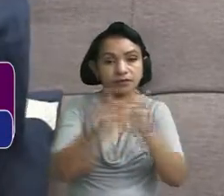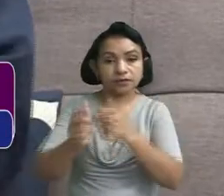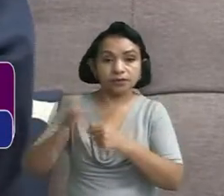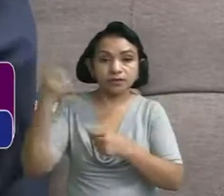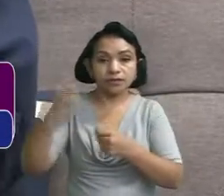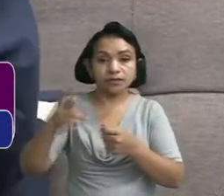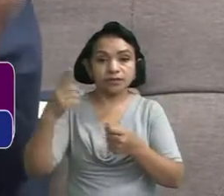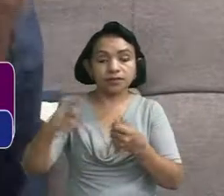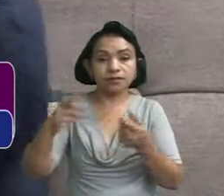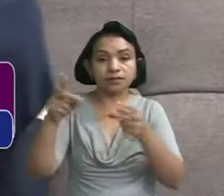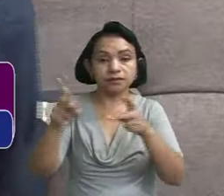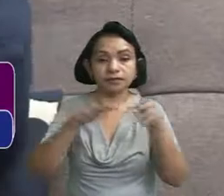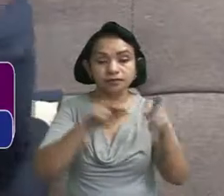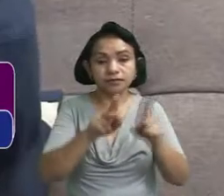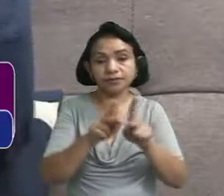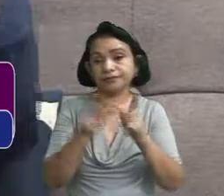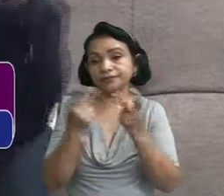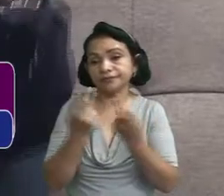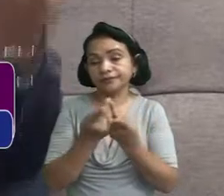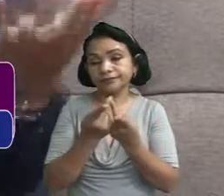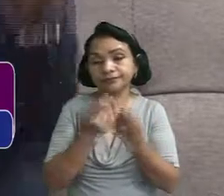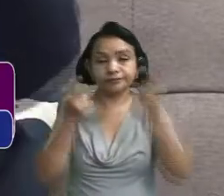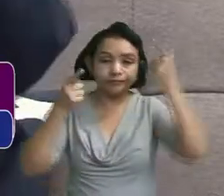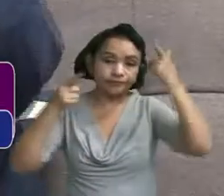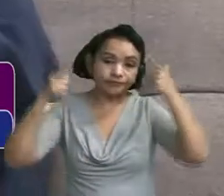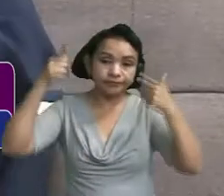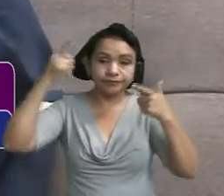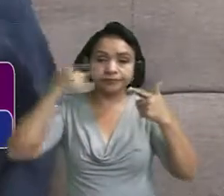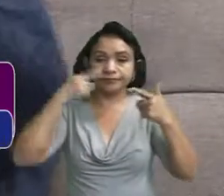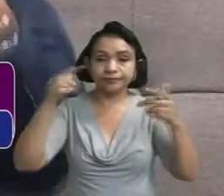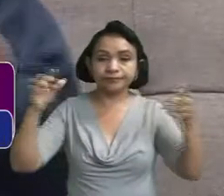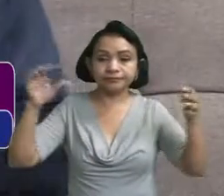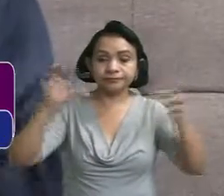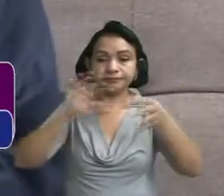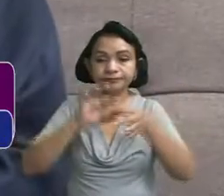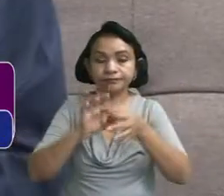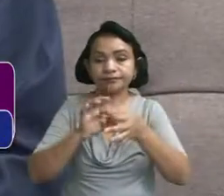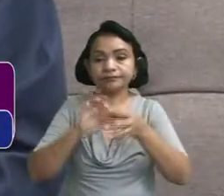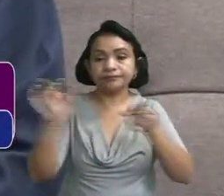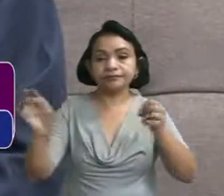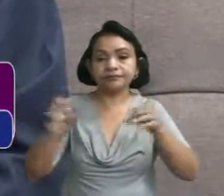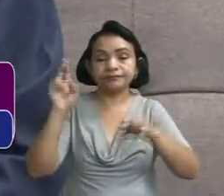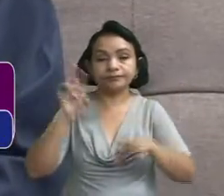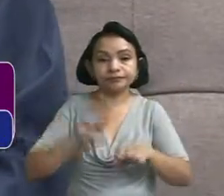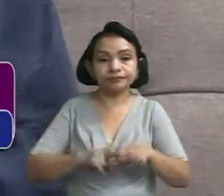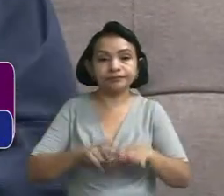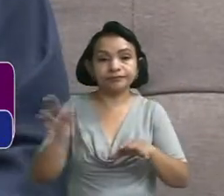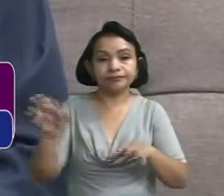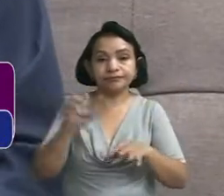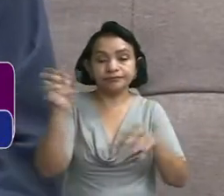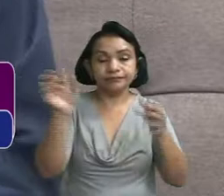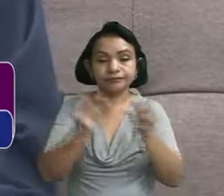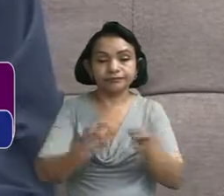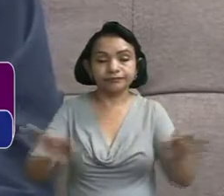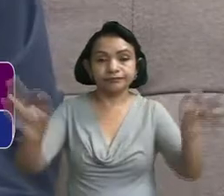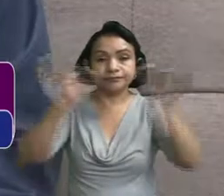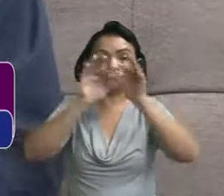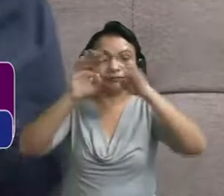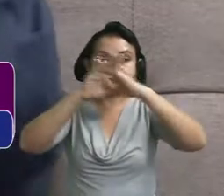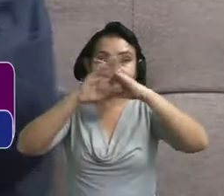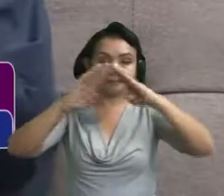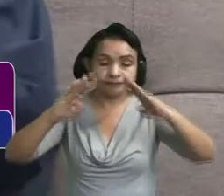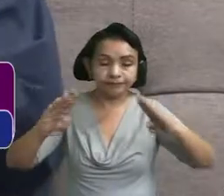de la costa caribe, porque Sandino planteaba una integración de esa parte del territorio a la dinámica nacional. Ese es otro componente importante para la